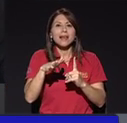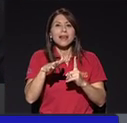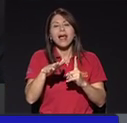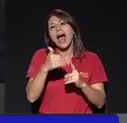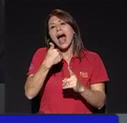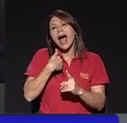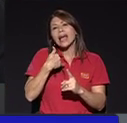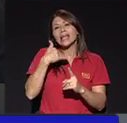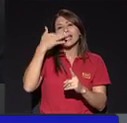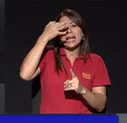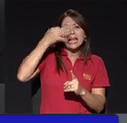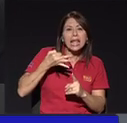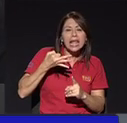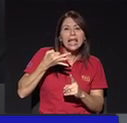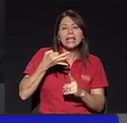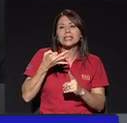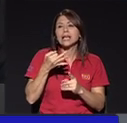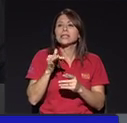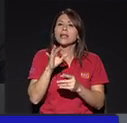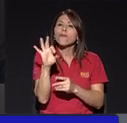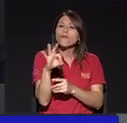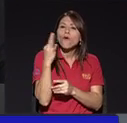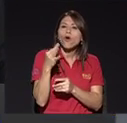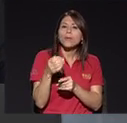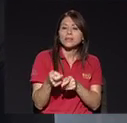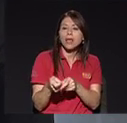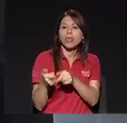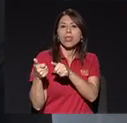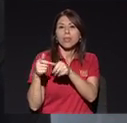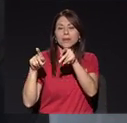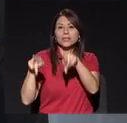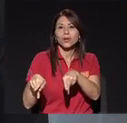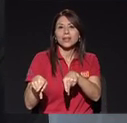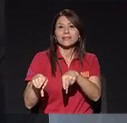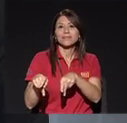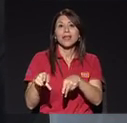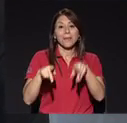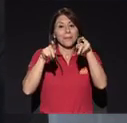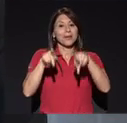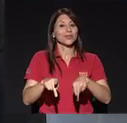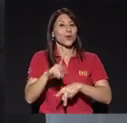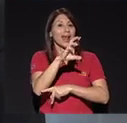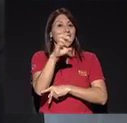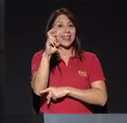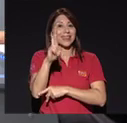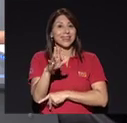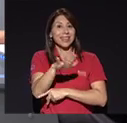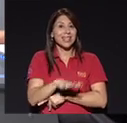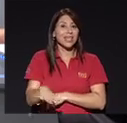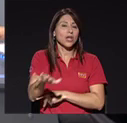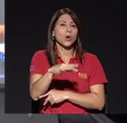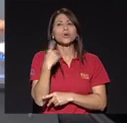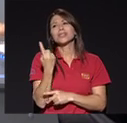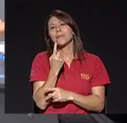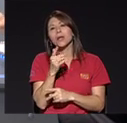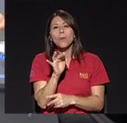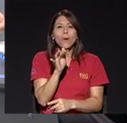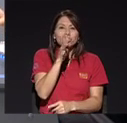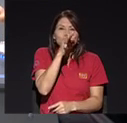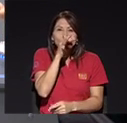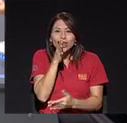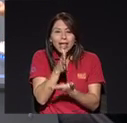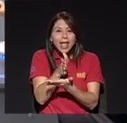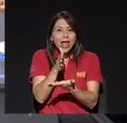los tabúes, las formas de exclusión, el tico a través del famoso choteo, ¿verdad?